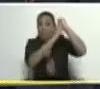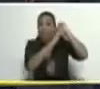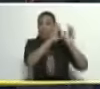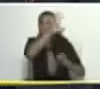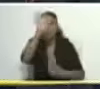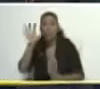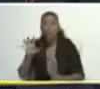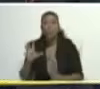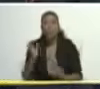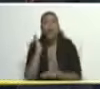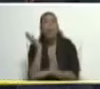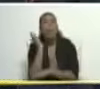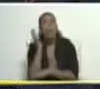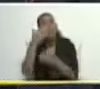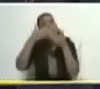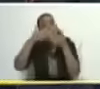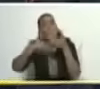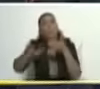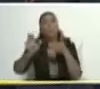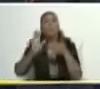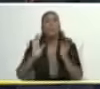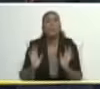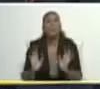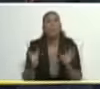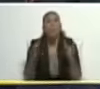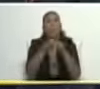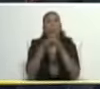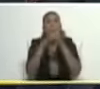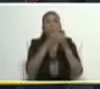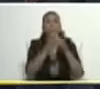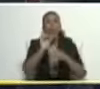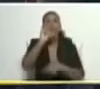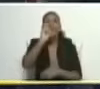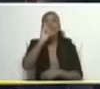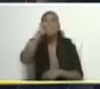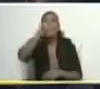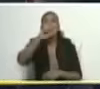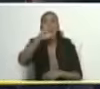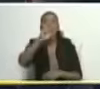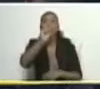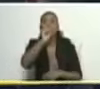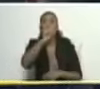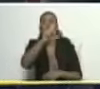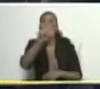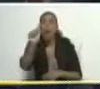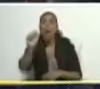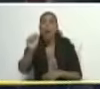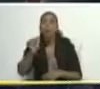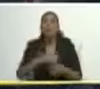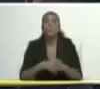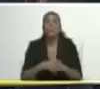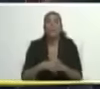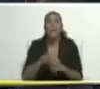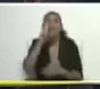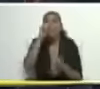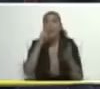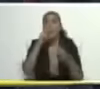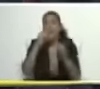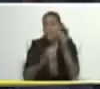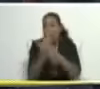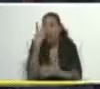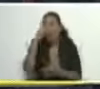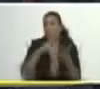una conferencia de los pequeños estados insulares que se llevará a cabo en Antigua en mayo